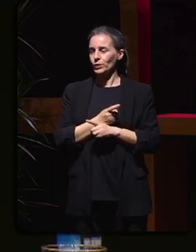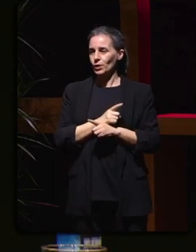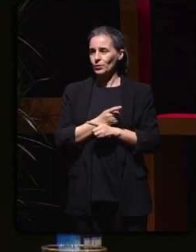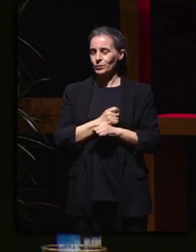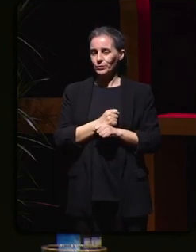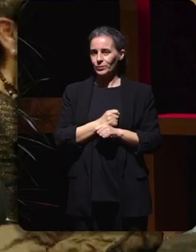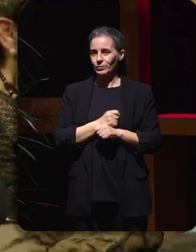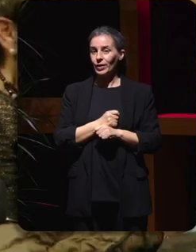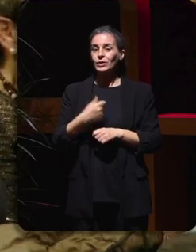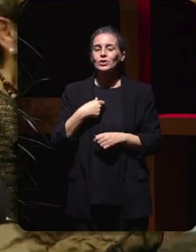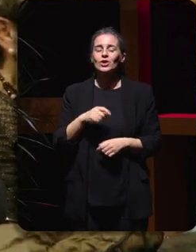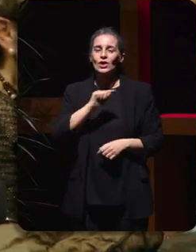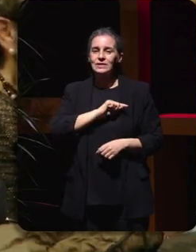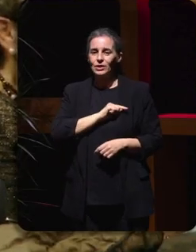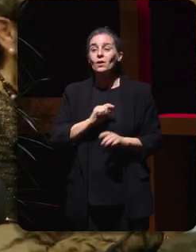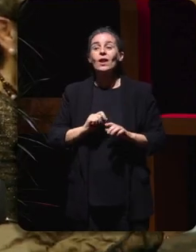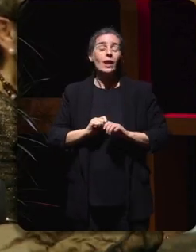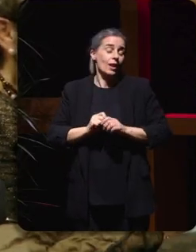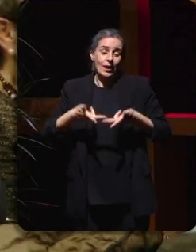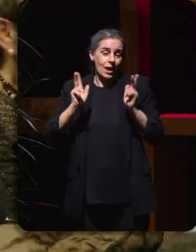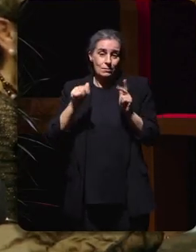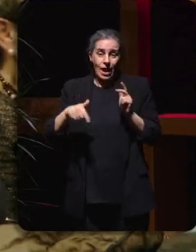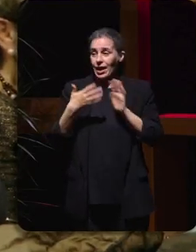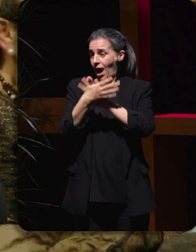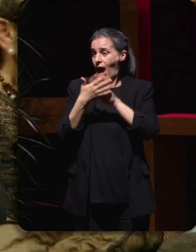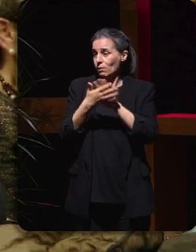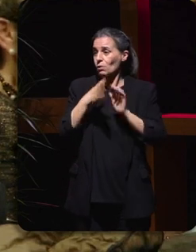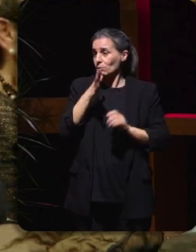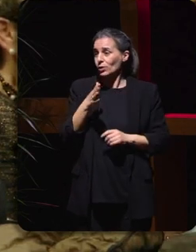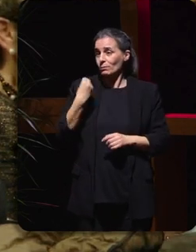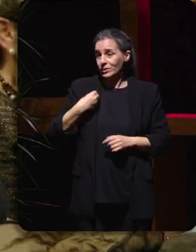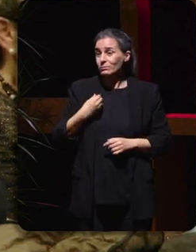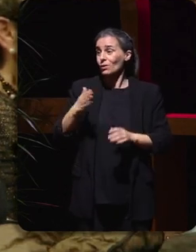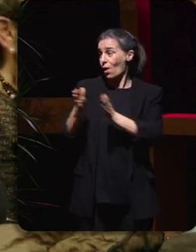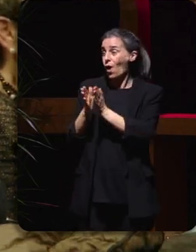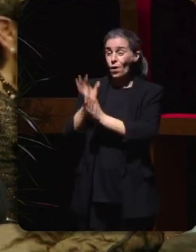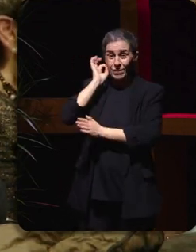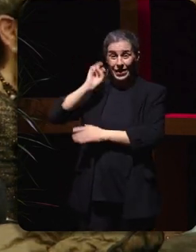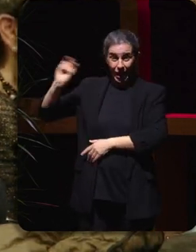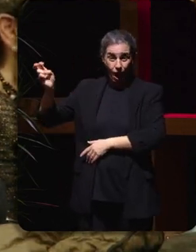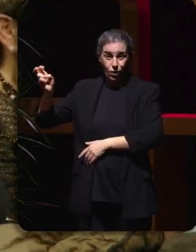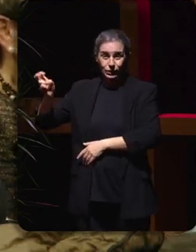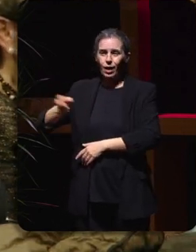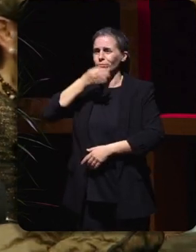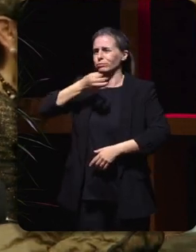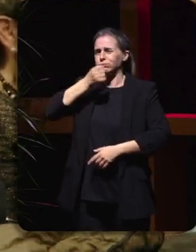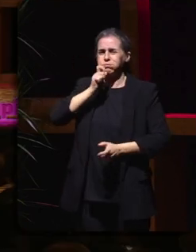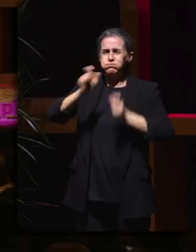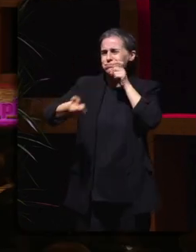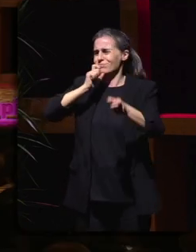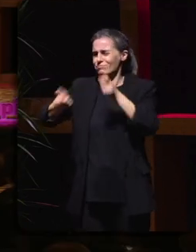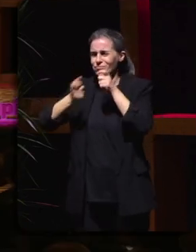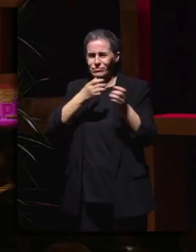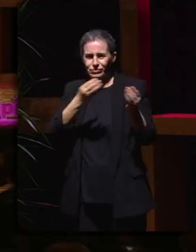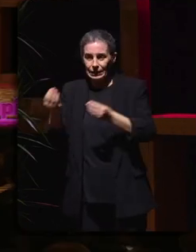me siento muy libre hablando aquí porque como Cindy dijo todas las palabrotas del repertorio Pues yo ahora ya es como